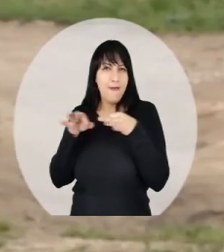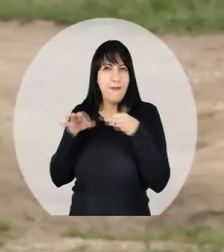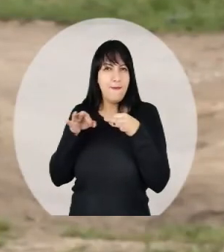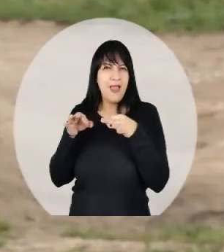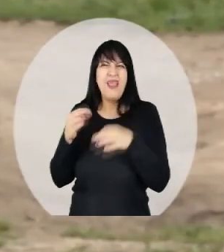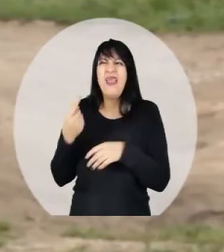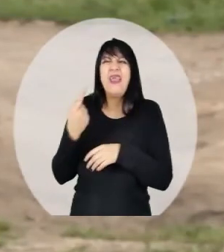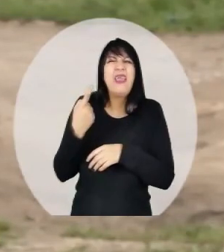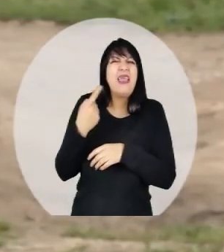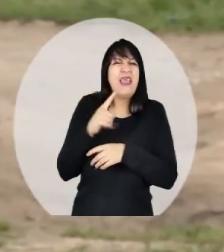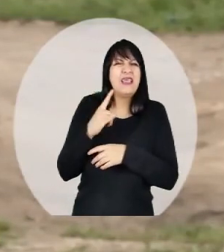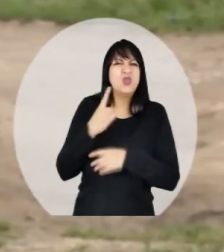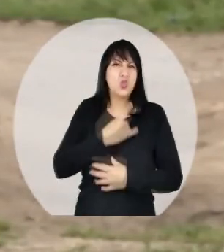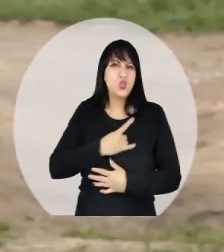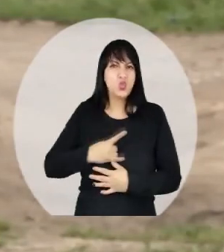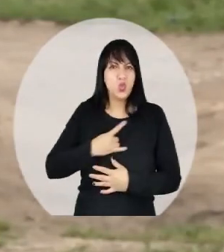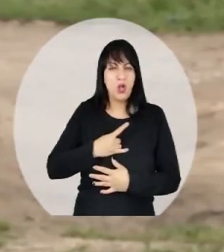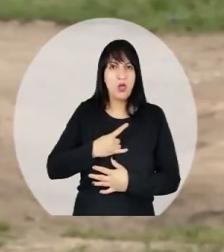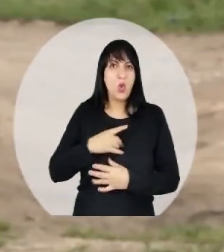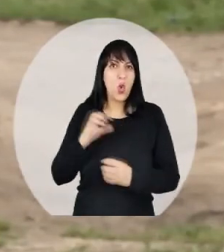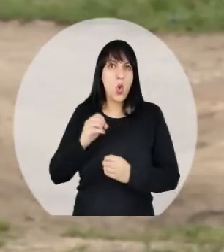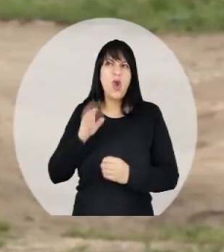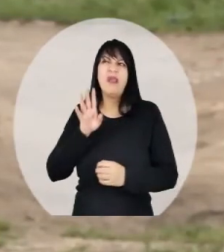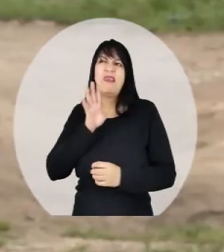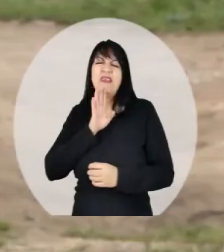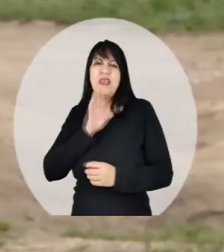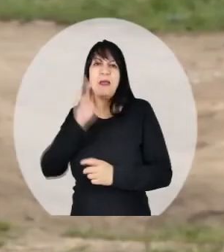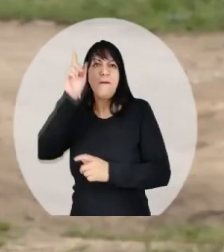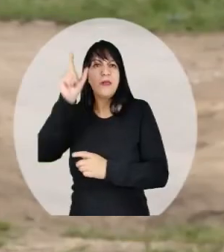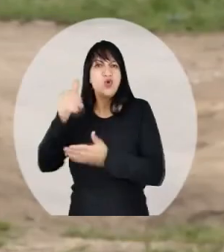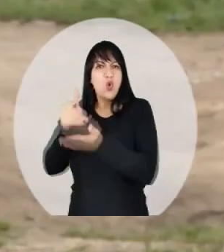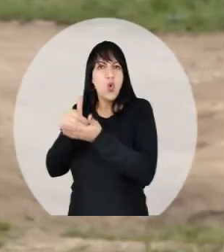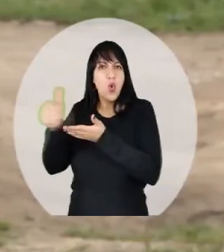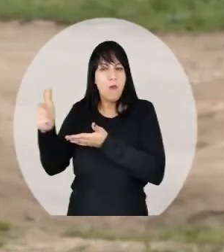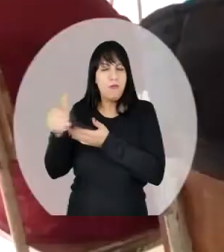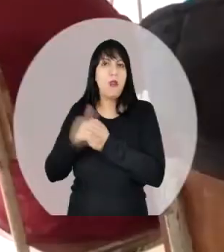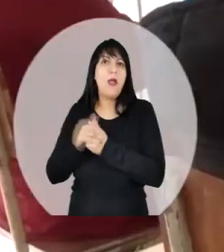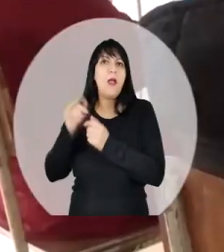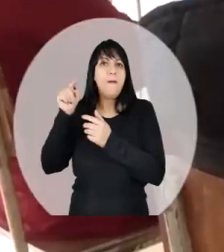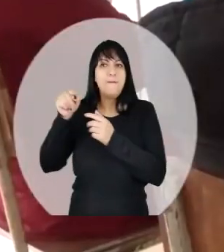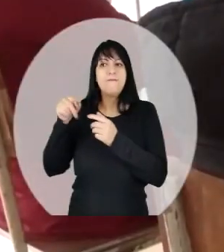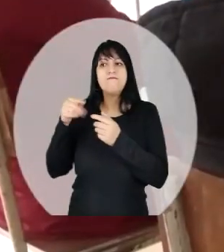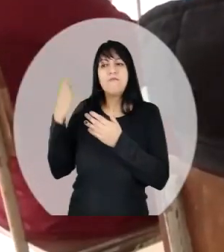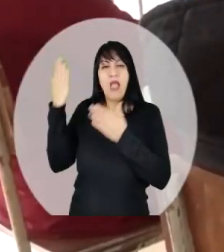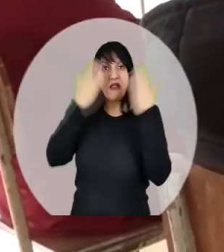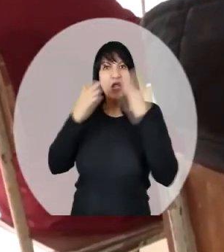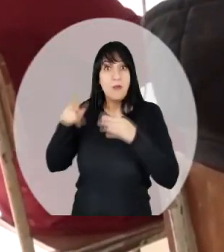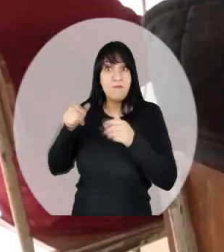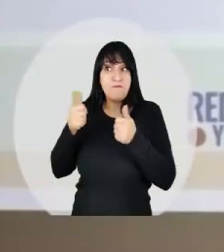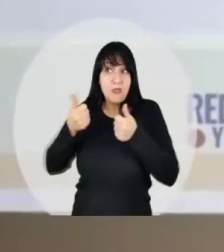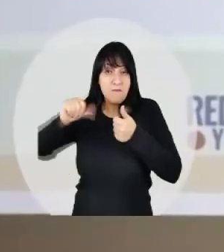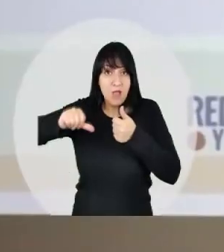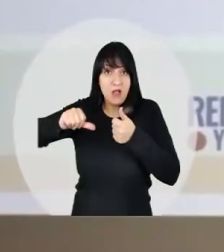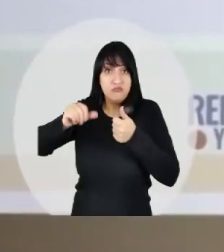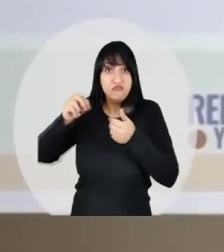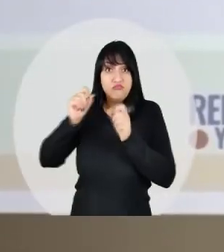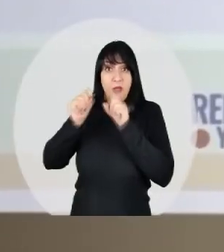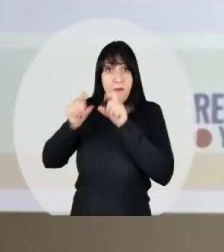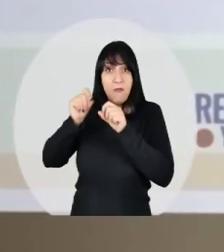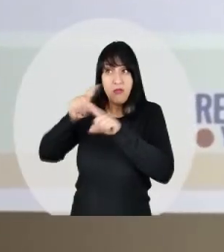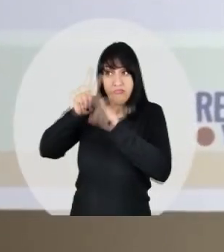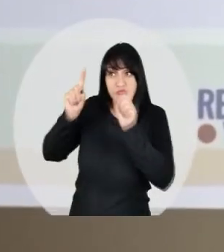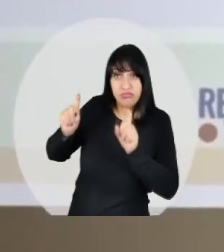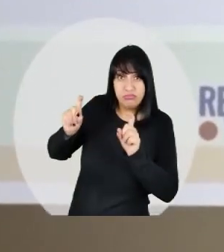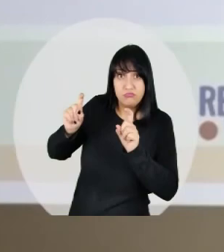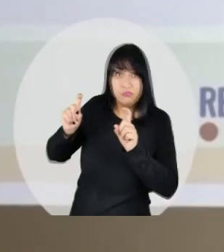identificar esta idea de negocio digital lo que hacemos es enseñarles qué es un usuario o qué es un cliente, luego partimos de un ejercicio de validación